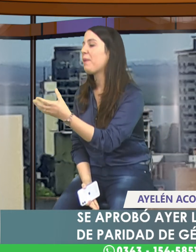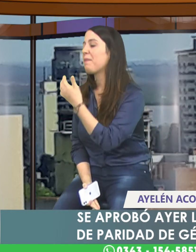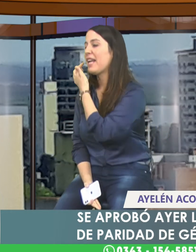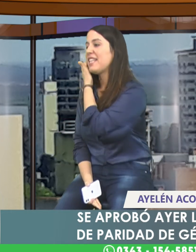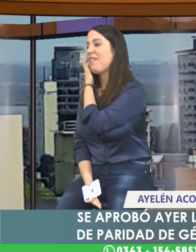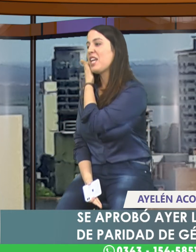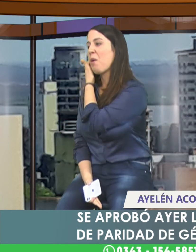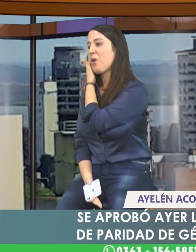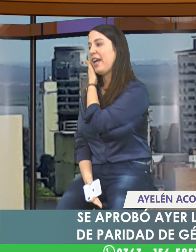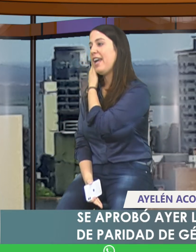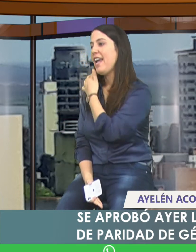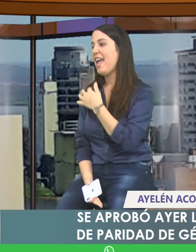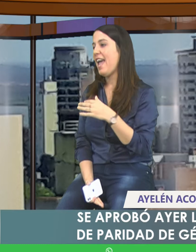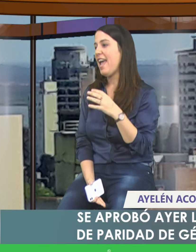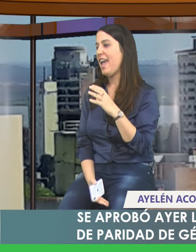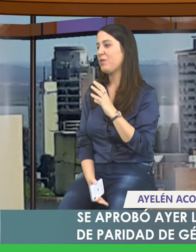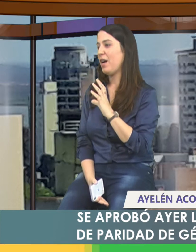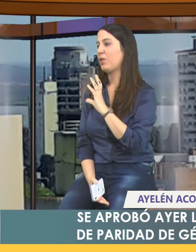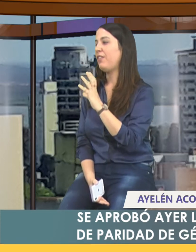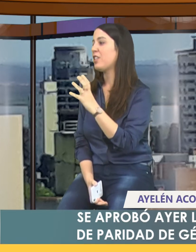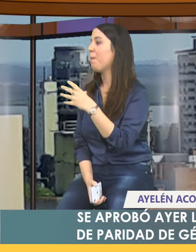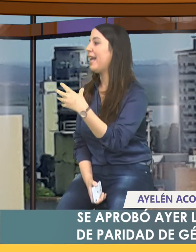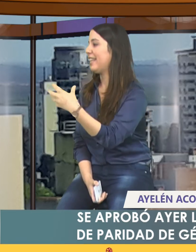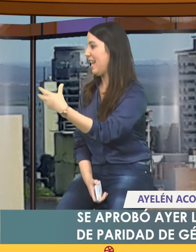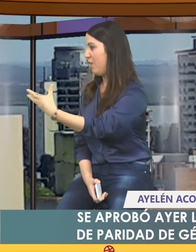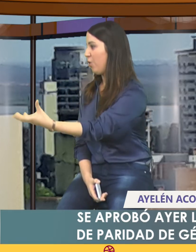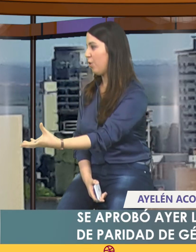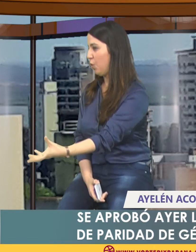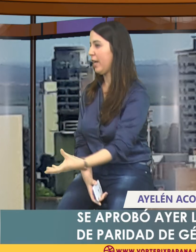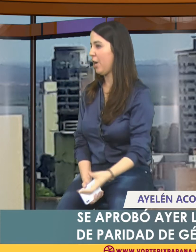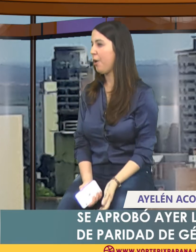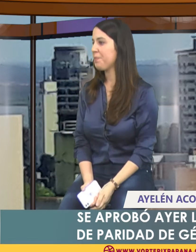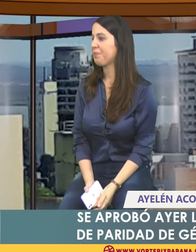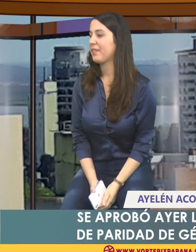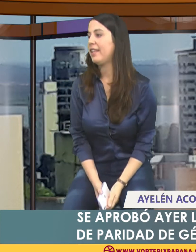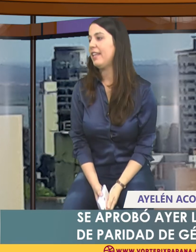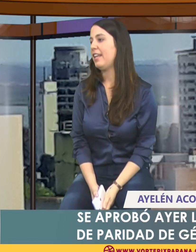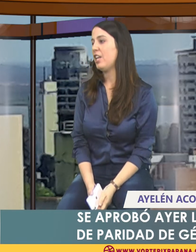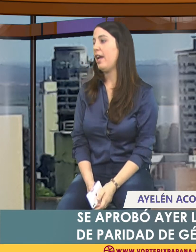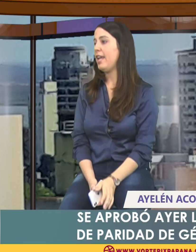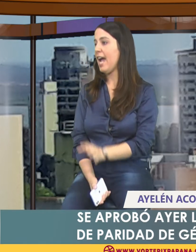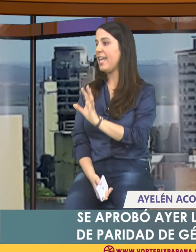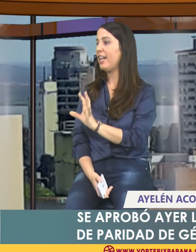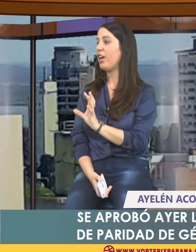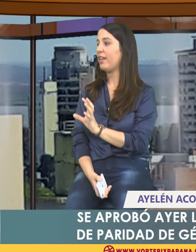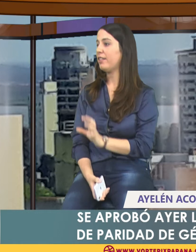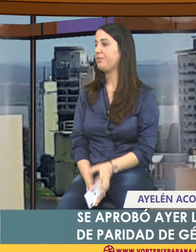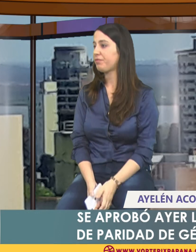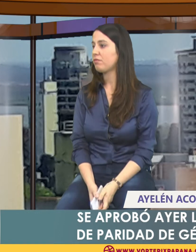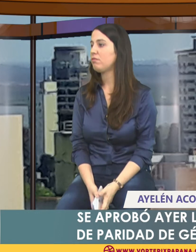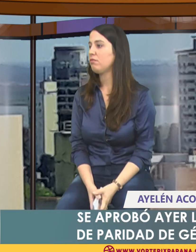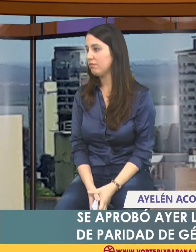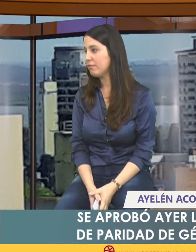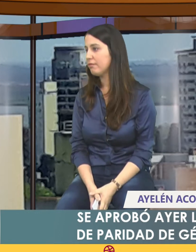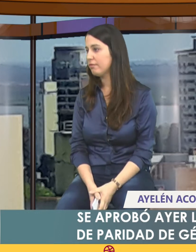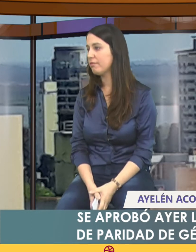digo, pareciera a veces como que es una justificación para que esta ley no surja. Hay una cuestión cultural de